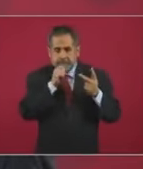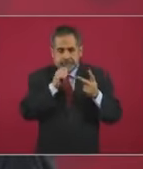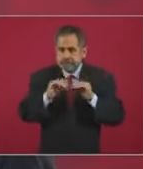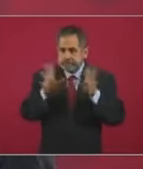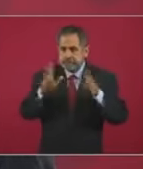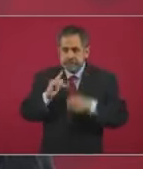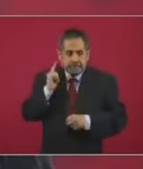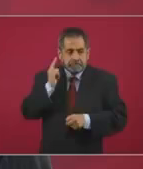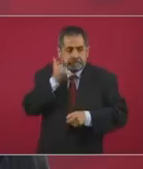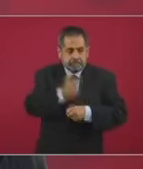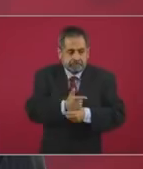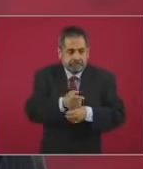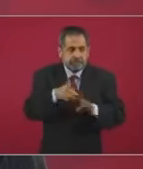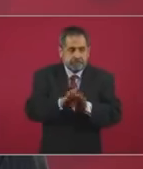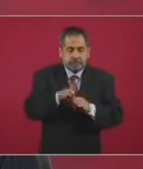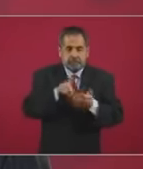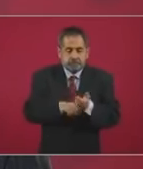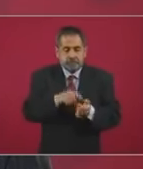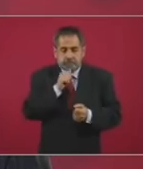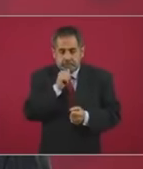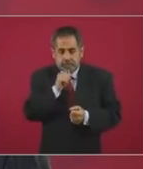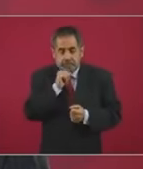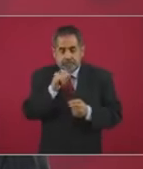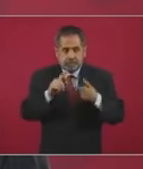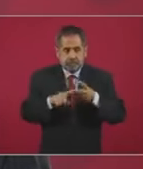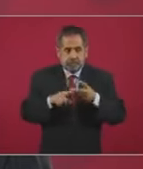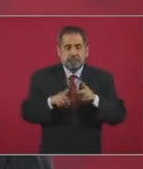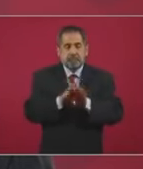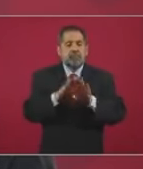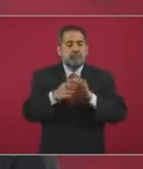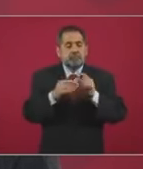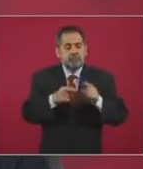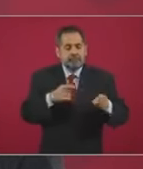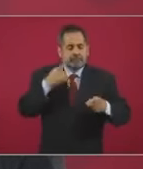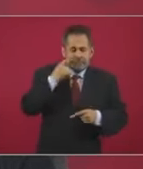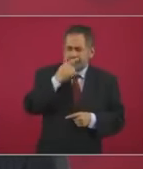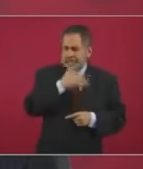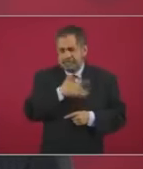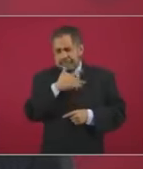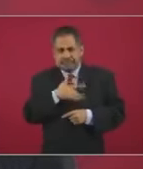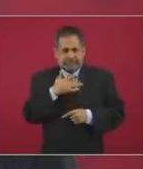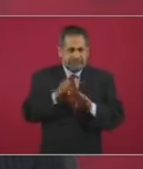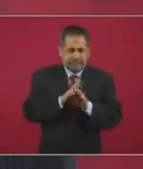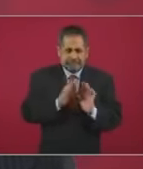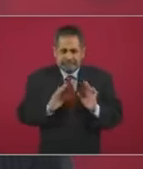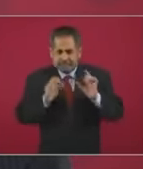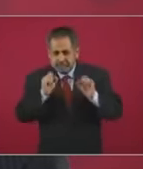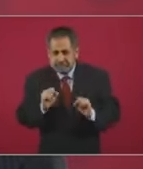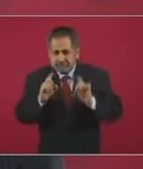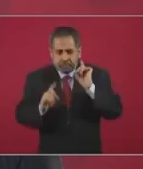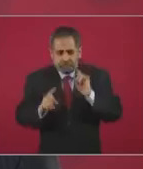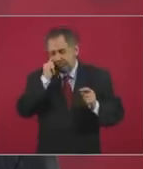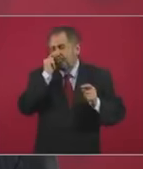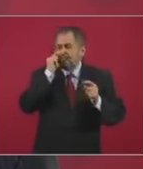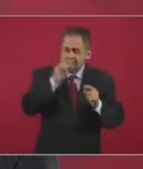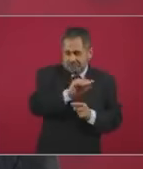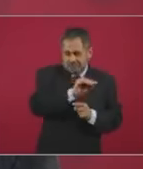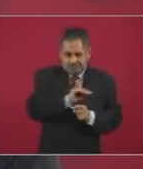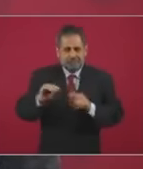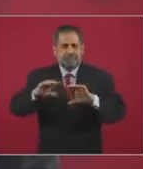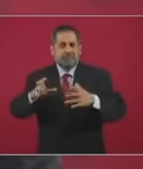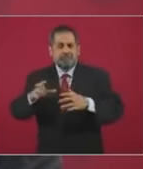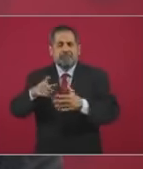incluyendo las personas que son registradas por tener los síntomas compatibles con la infección por SARS-CoV-2